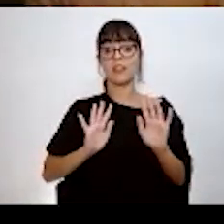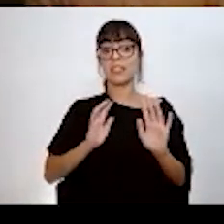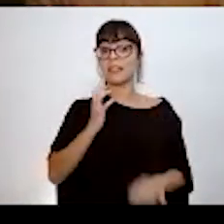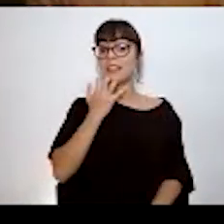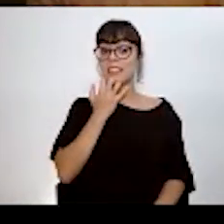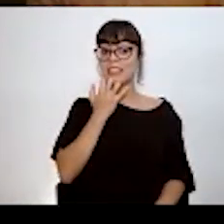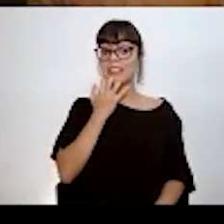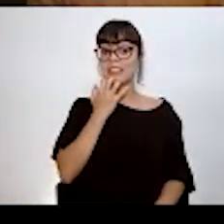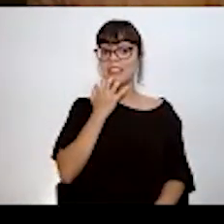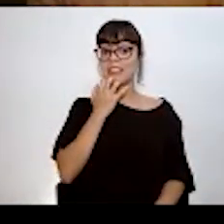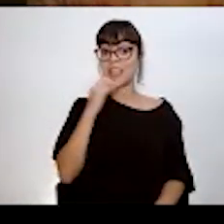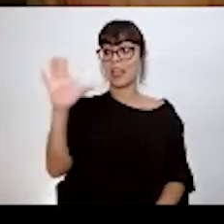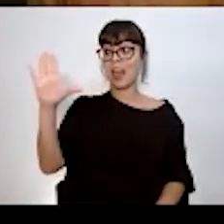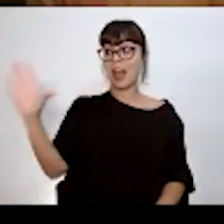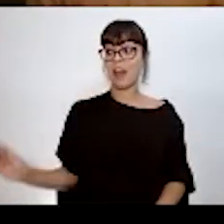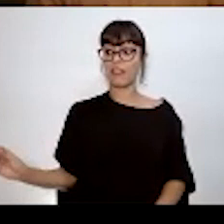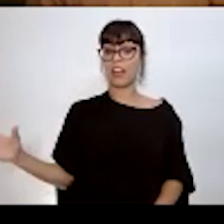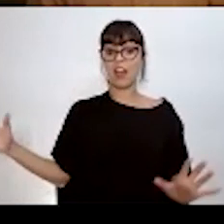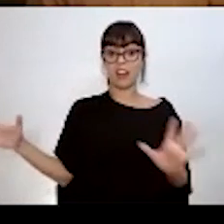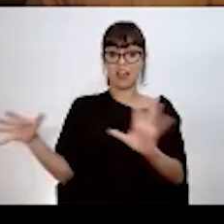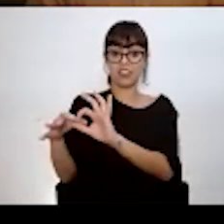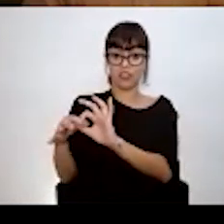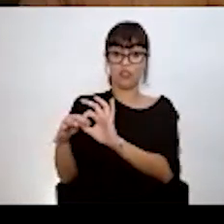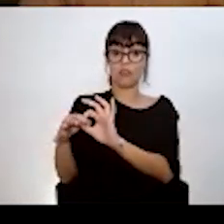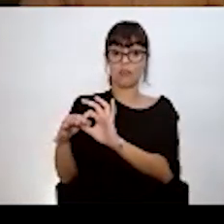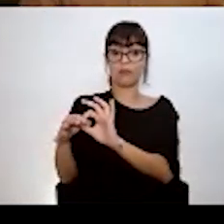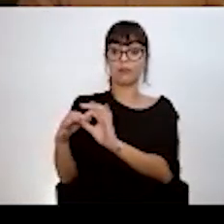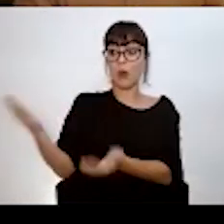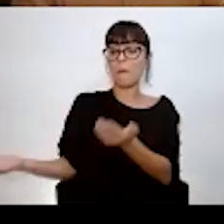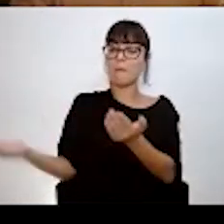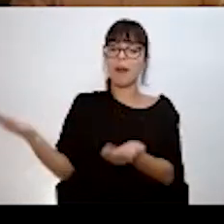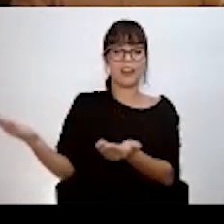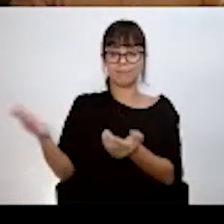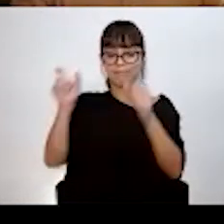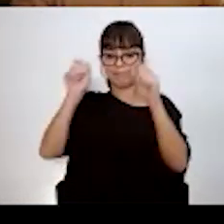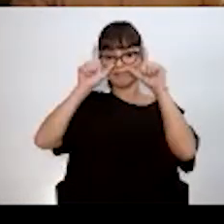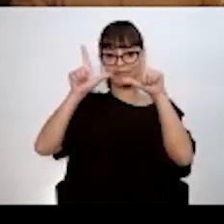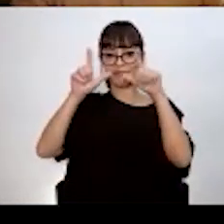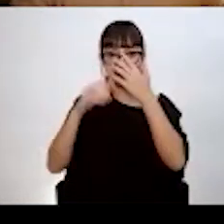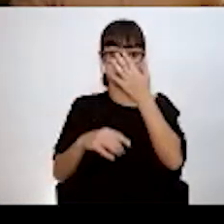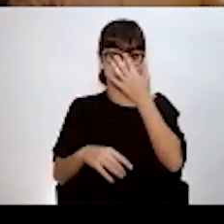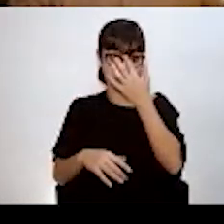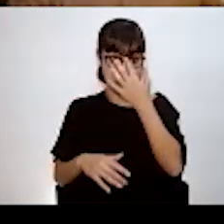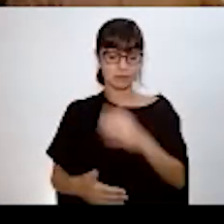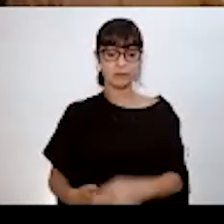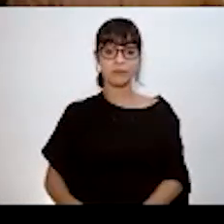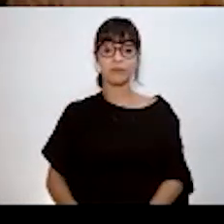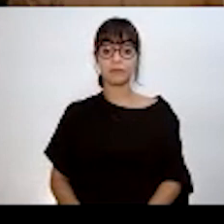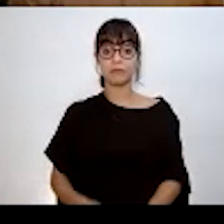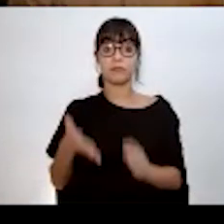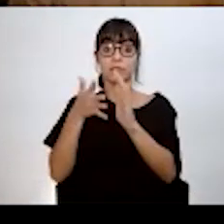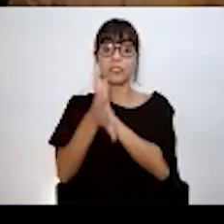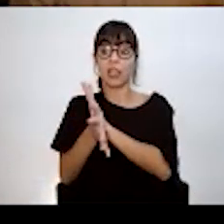contexto continental, más allá del evento inicial de la llegada de población.